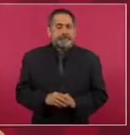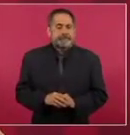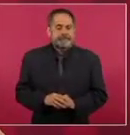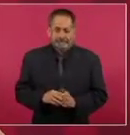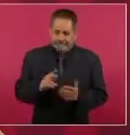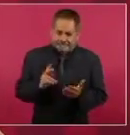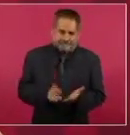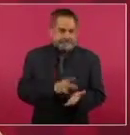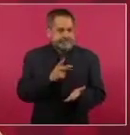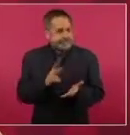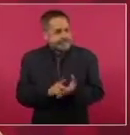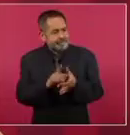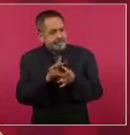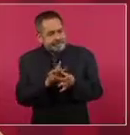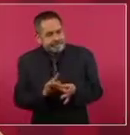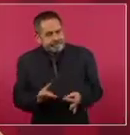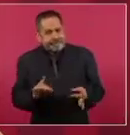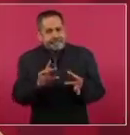explicado